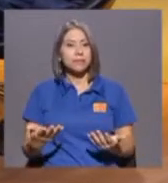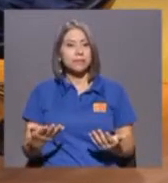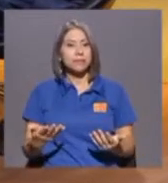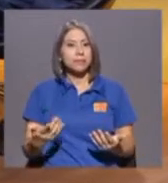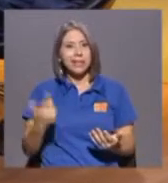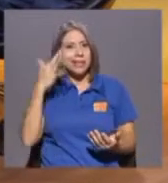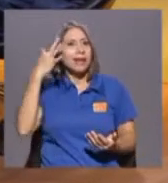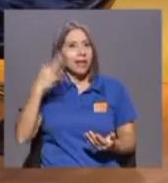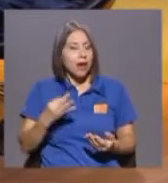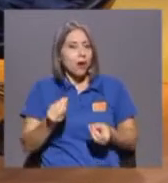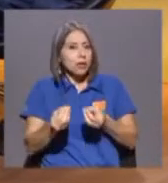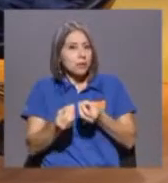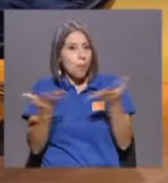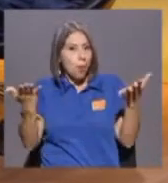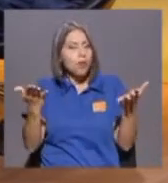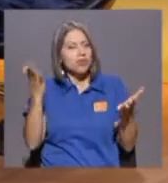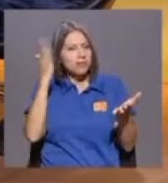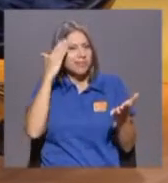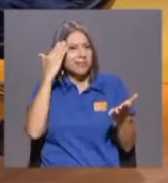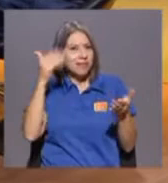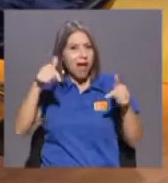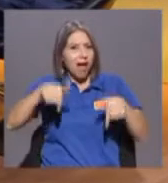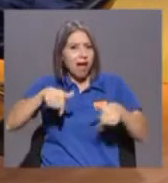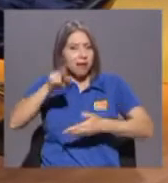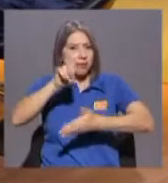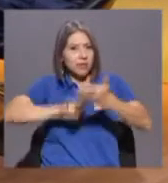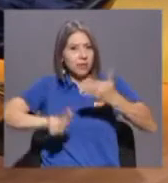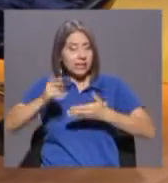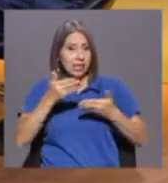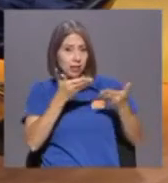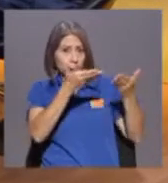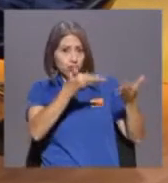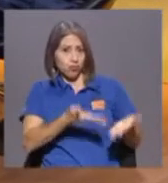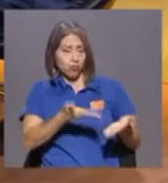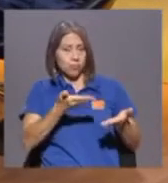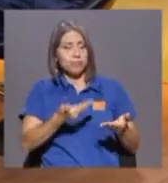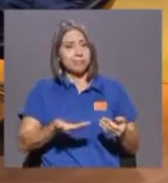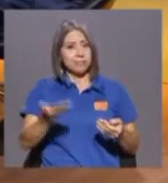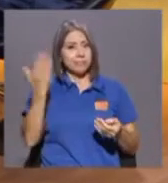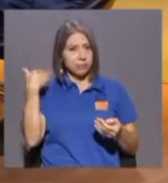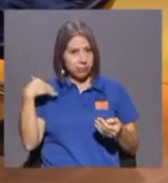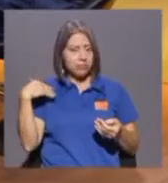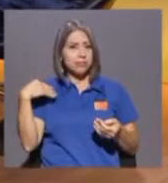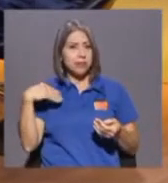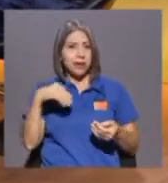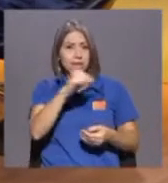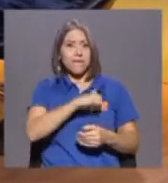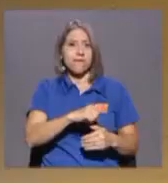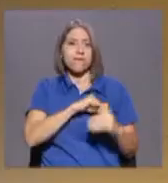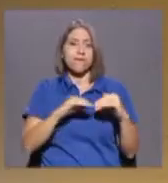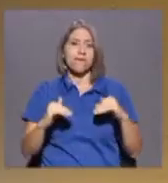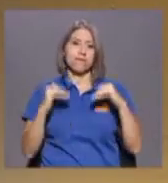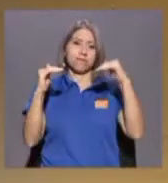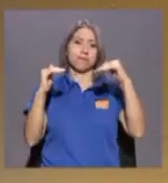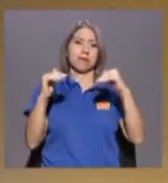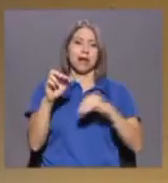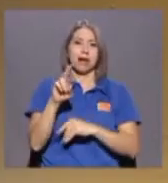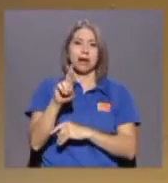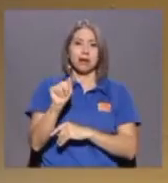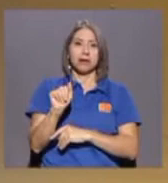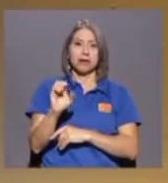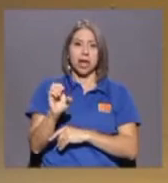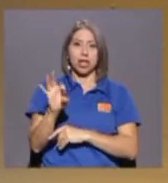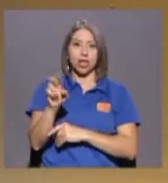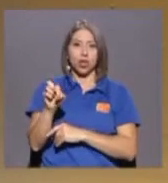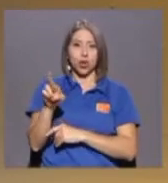público y notorio en esta universidad, que don Gabriel fue rector de esta